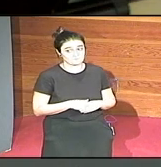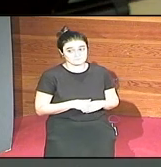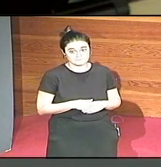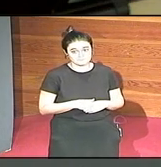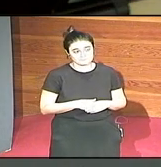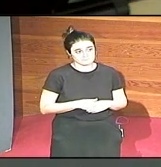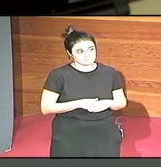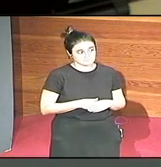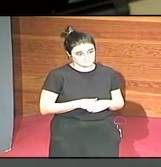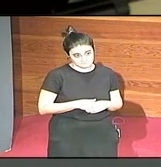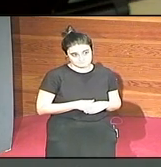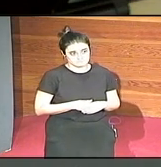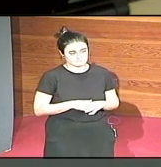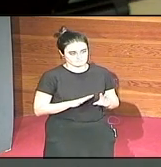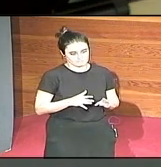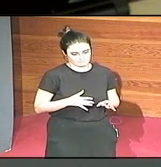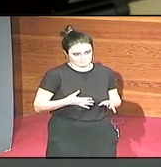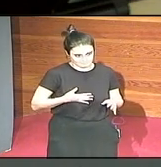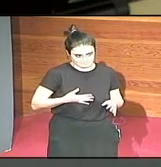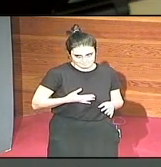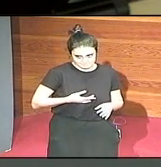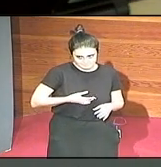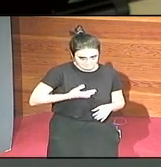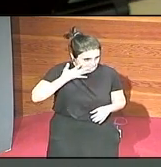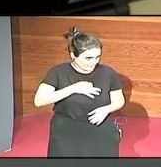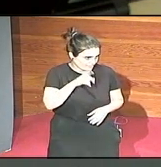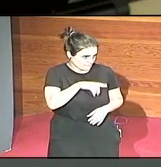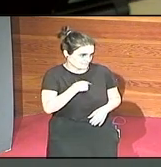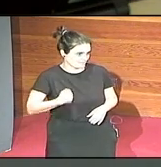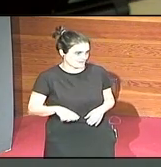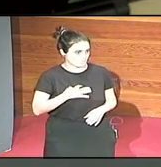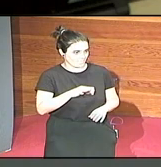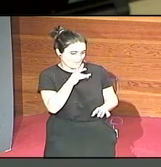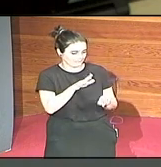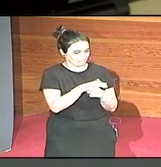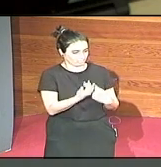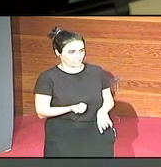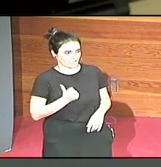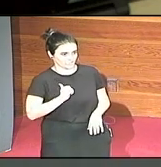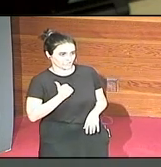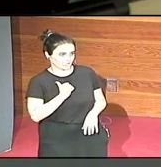se puede aprovechar de la situación para efectivamente